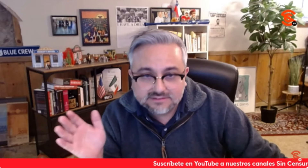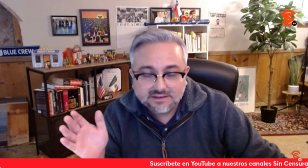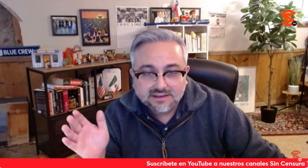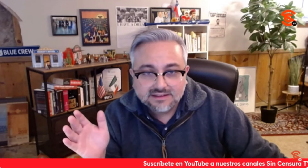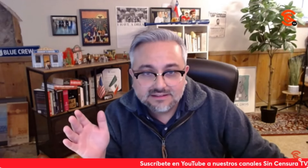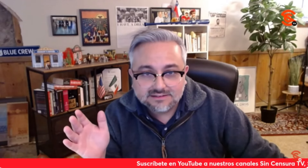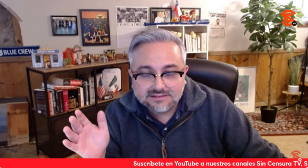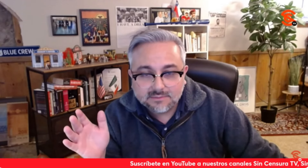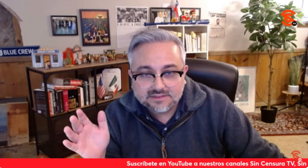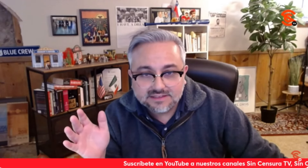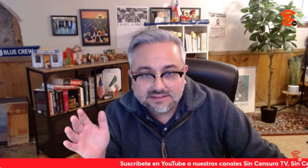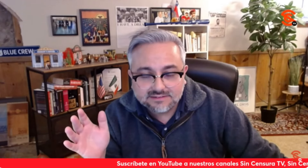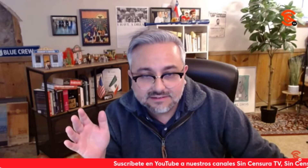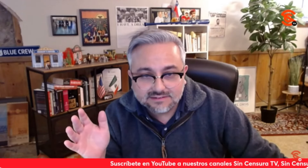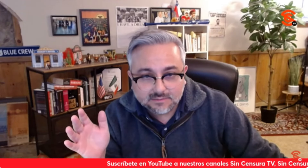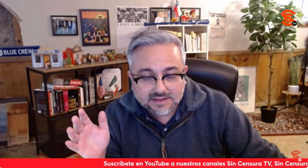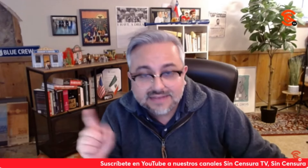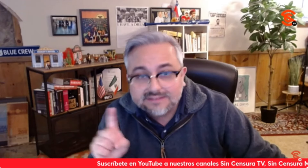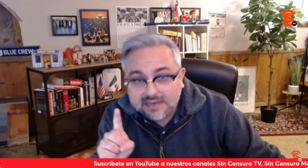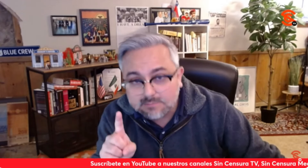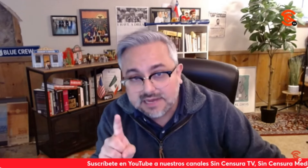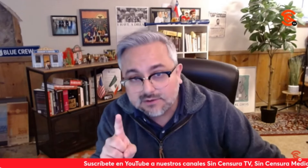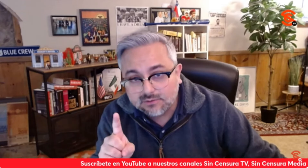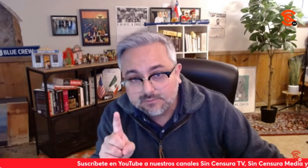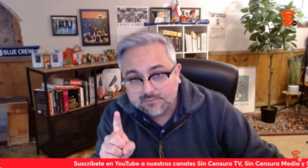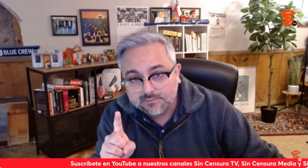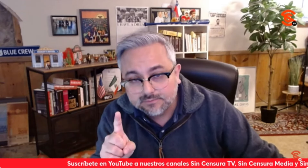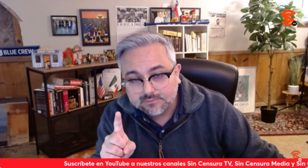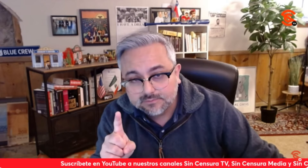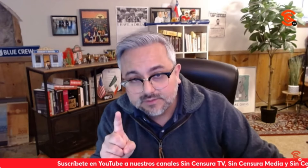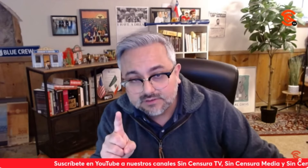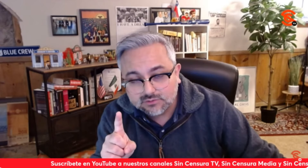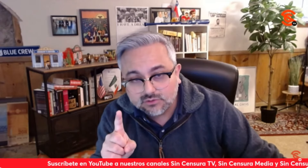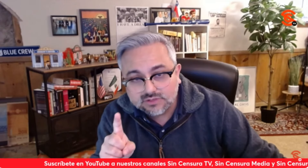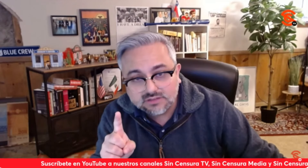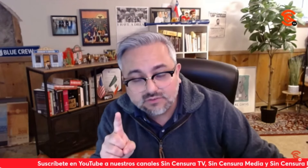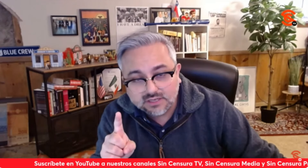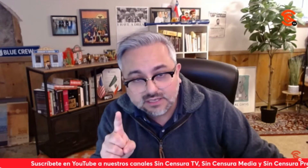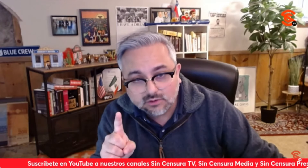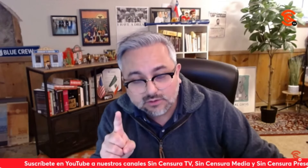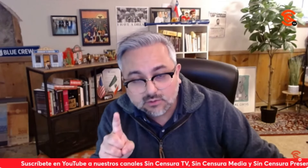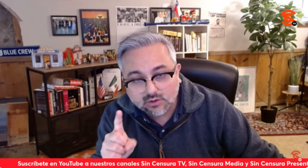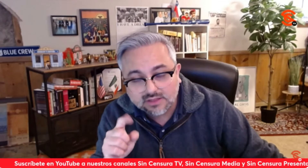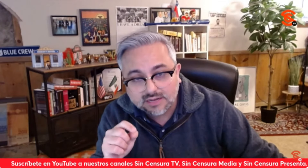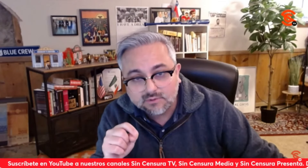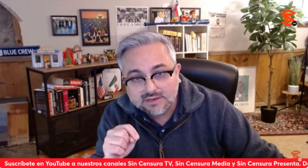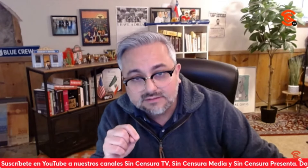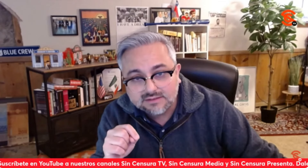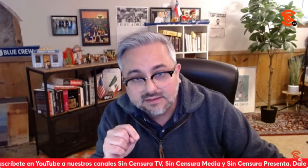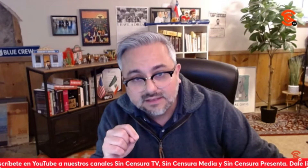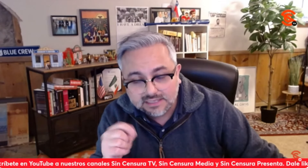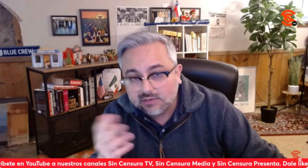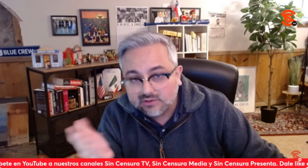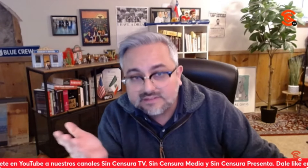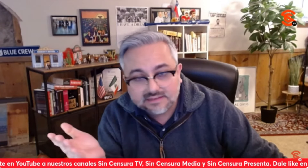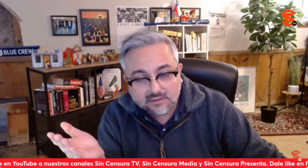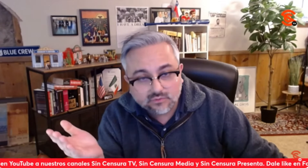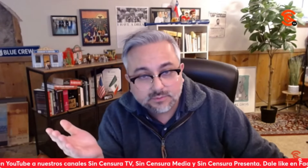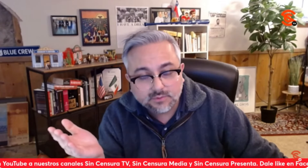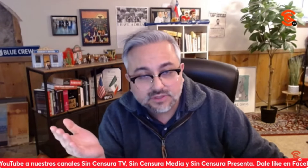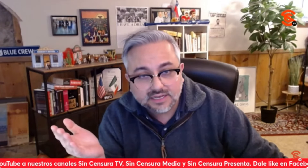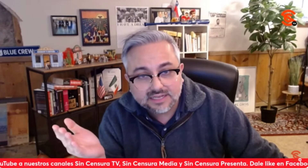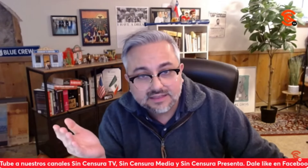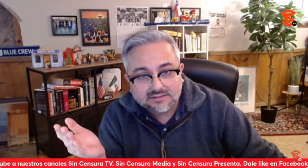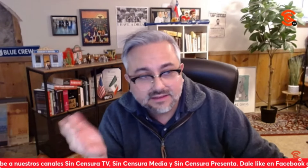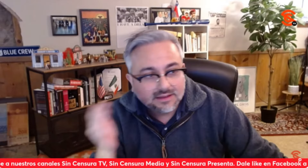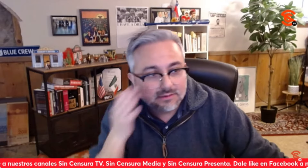tal vez desde esa vertiente se les cebaría. Sin embargo, esto no significa que no recurran a la violencia y que no existan algún